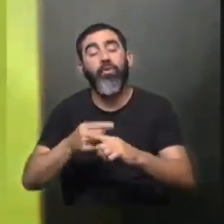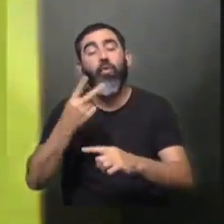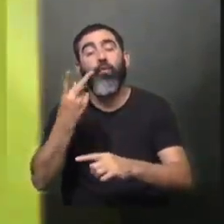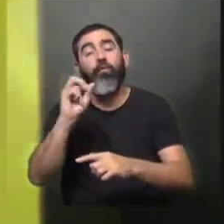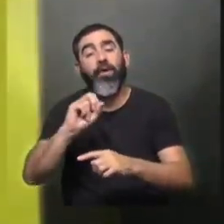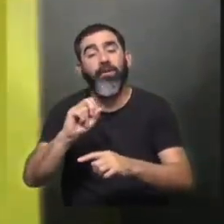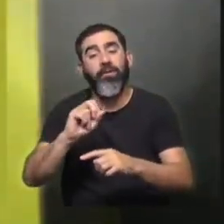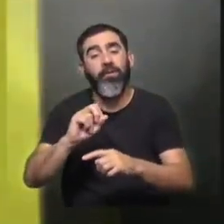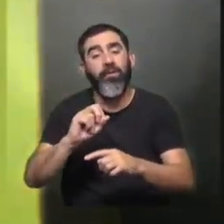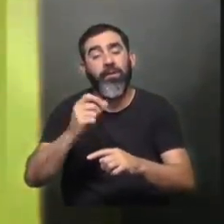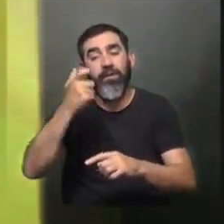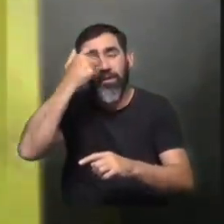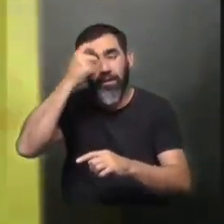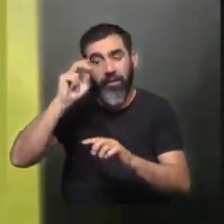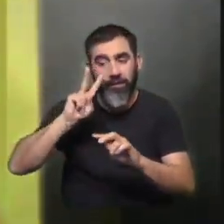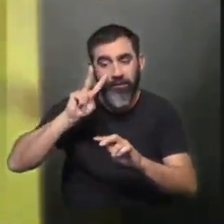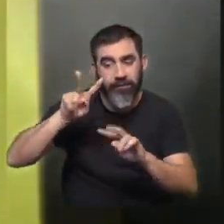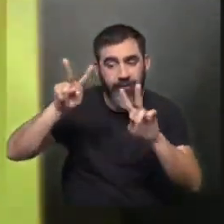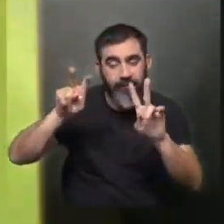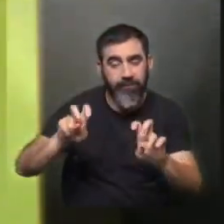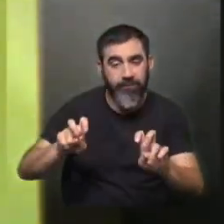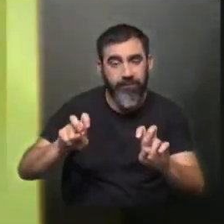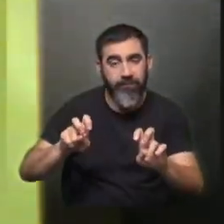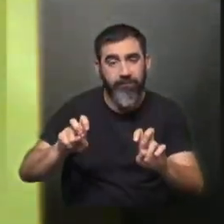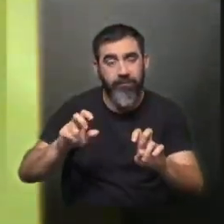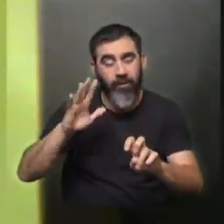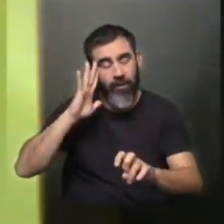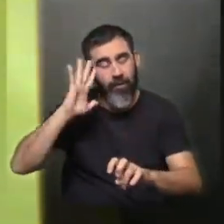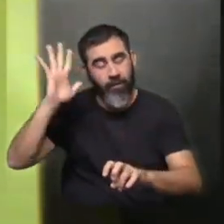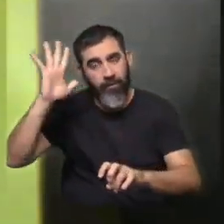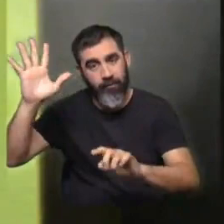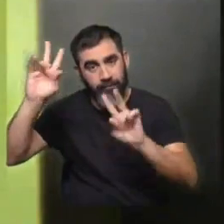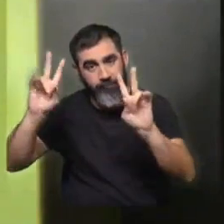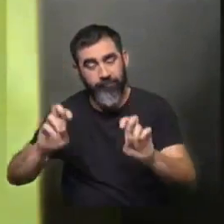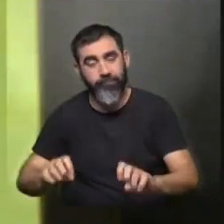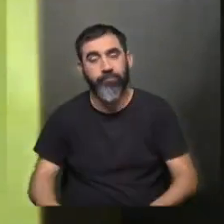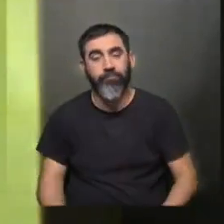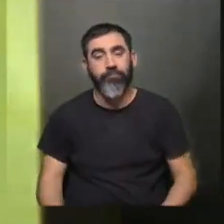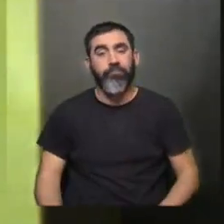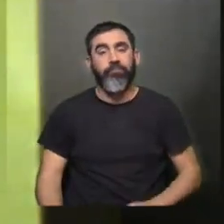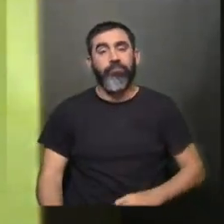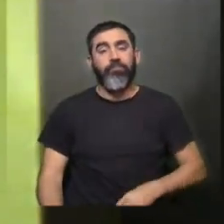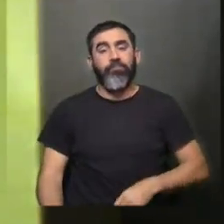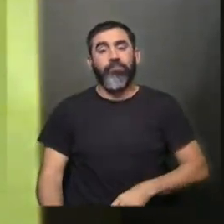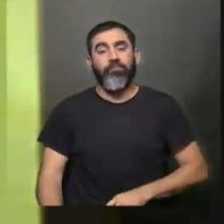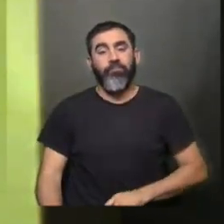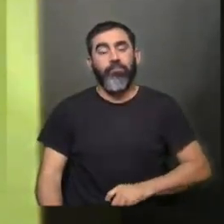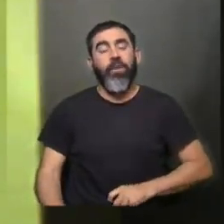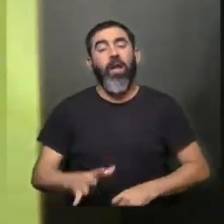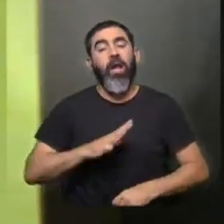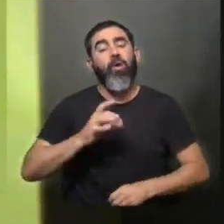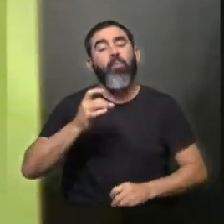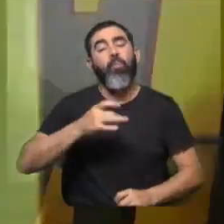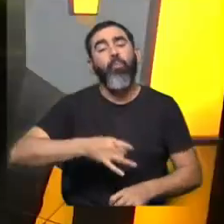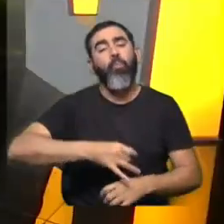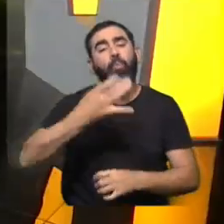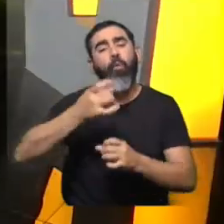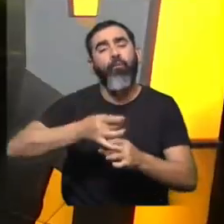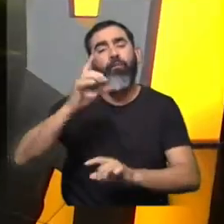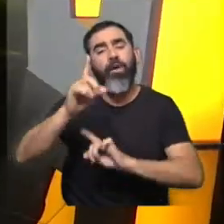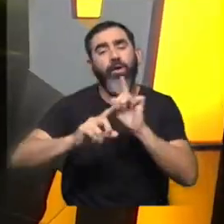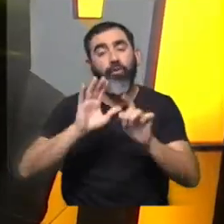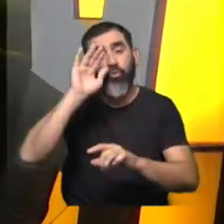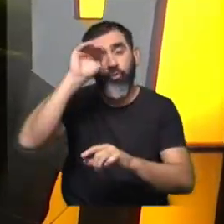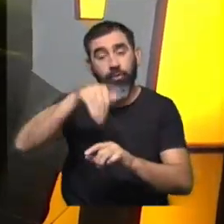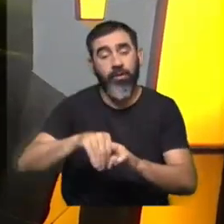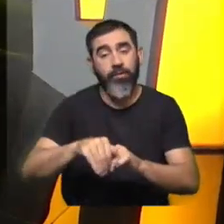la mirada de la ciencia en esto de los psicodélicos. Bueno, tú lo mencionabas, hay un grupo multidisciplinario en la Universidad de la